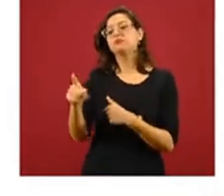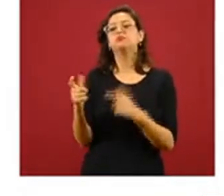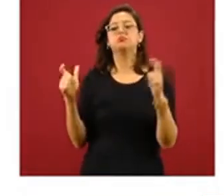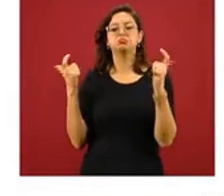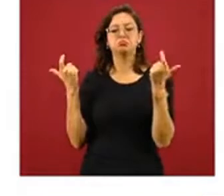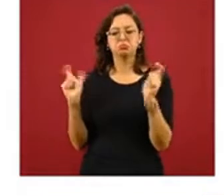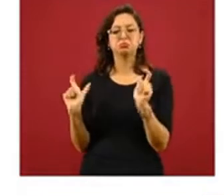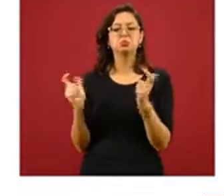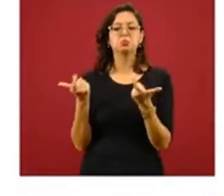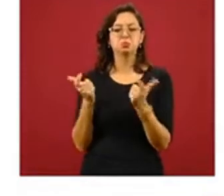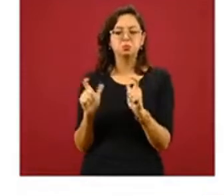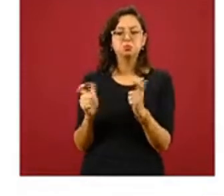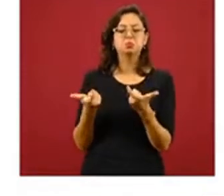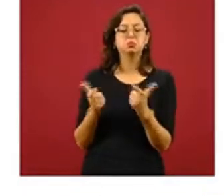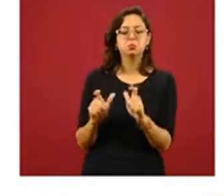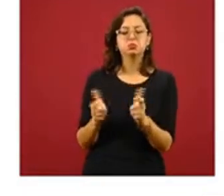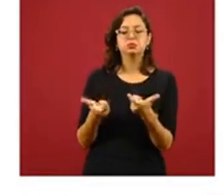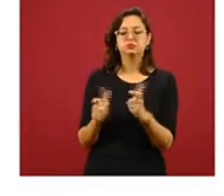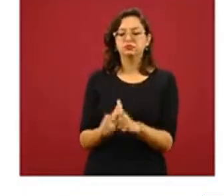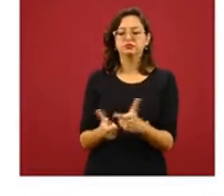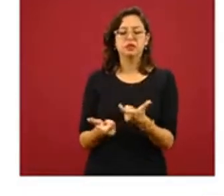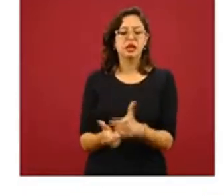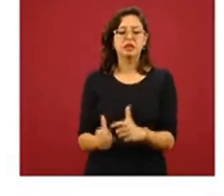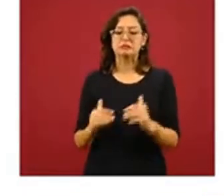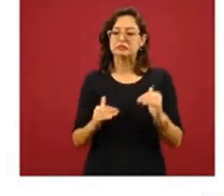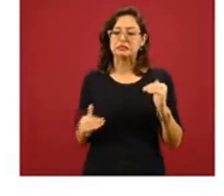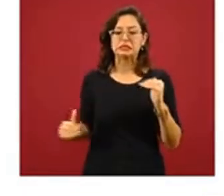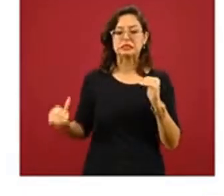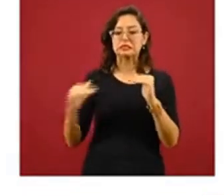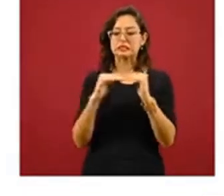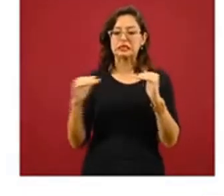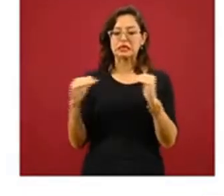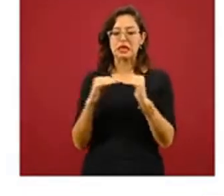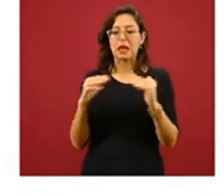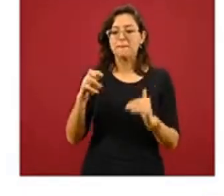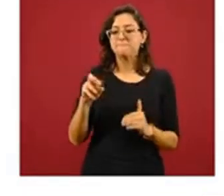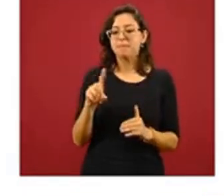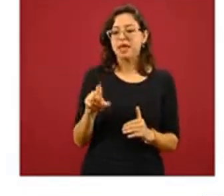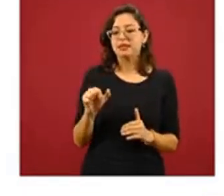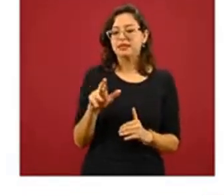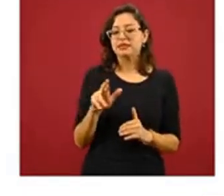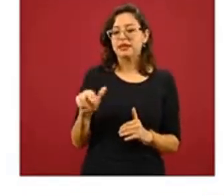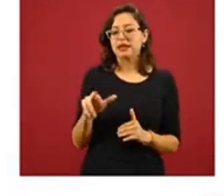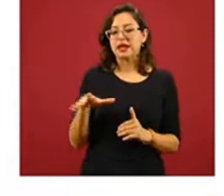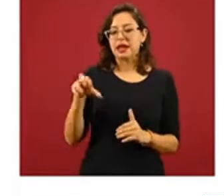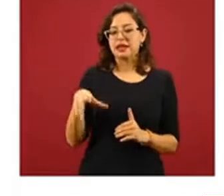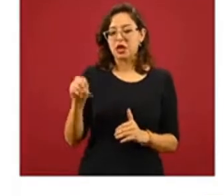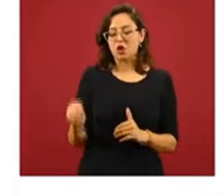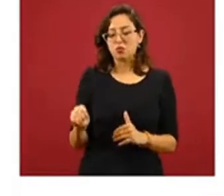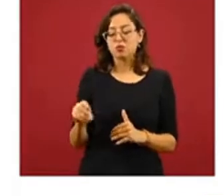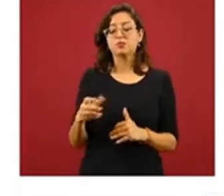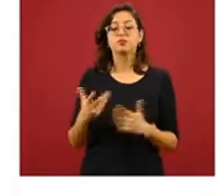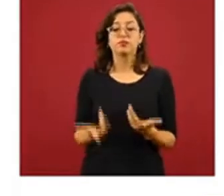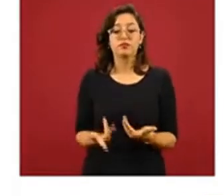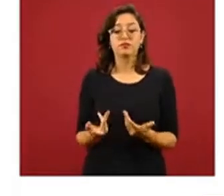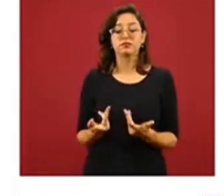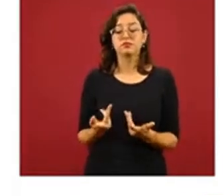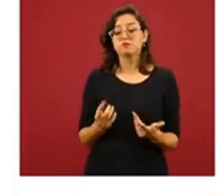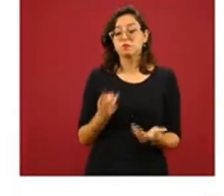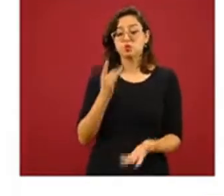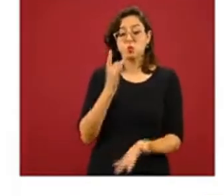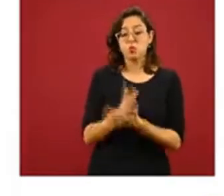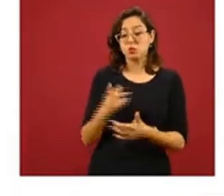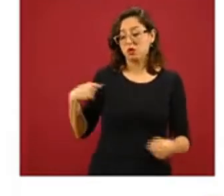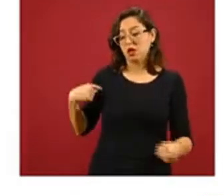su transmisión, prácticamente está ya a la par de lo que está en el Mediterráneo Oriental, viendo siempre que esto es solamente los